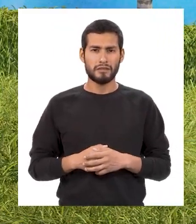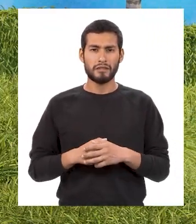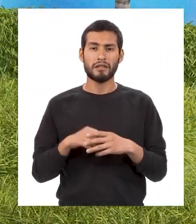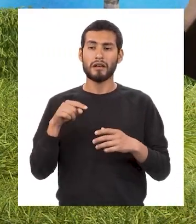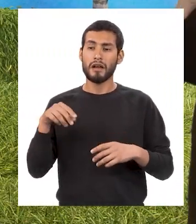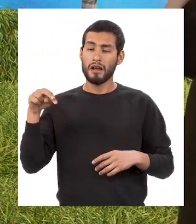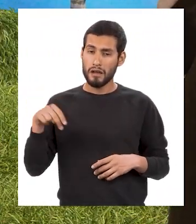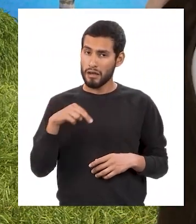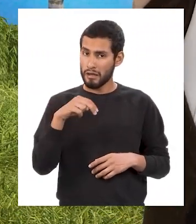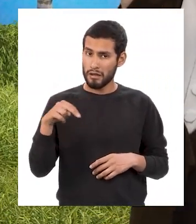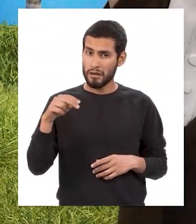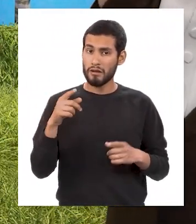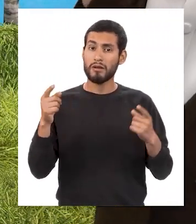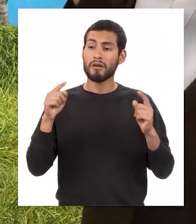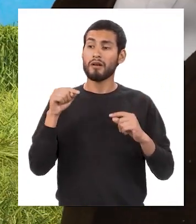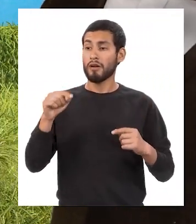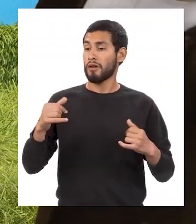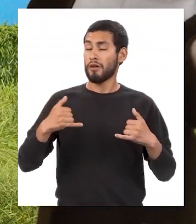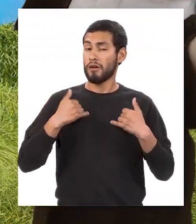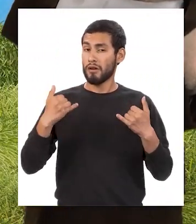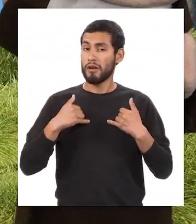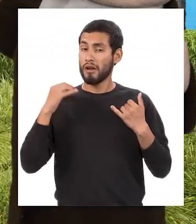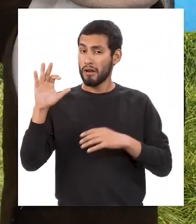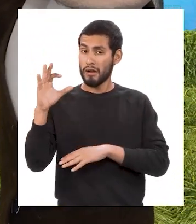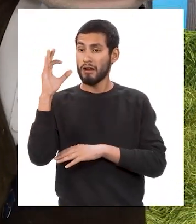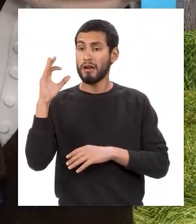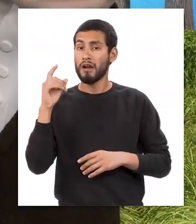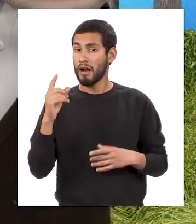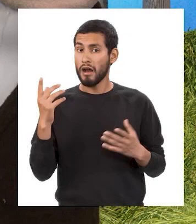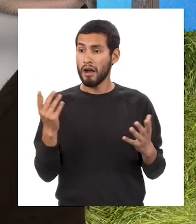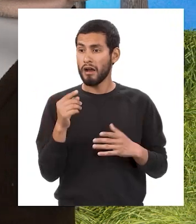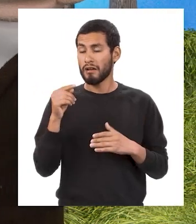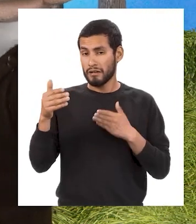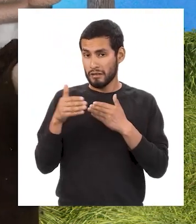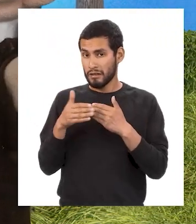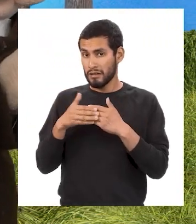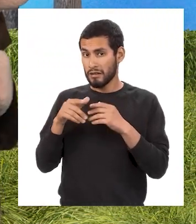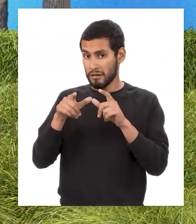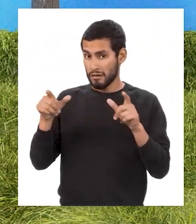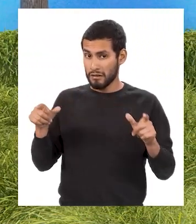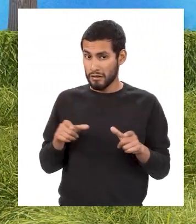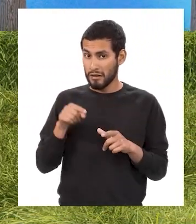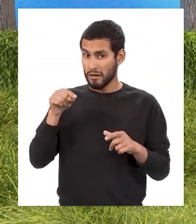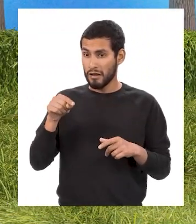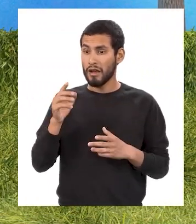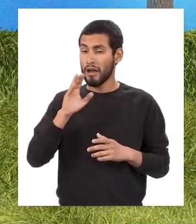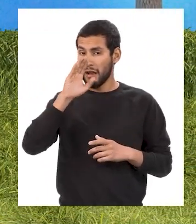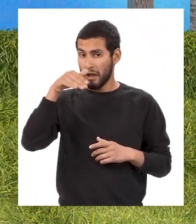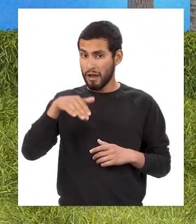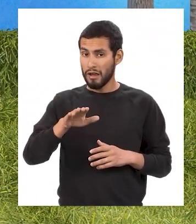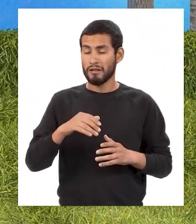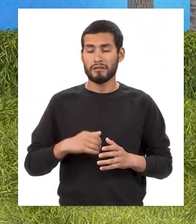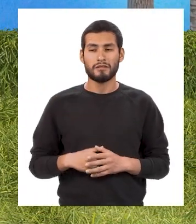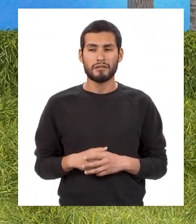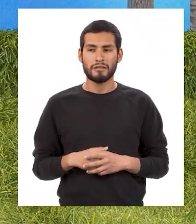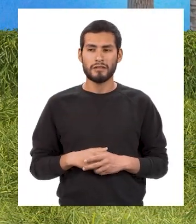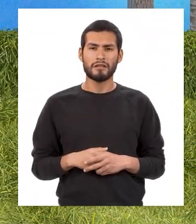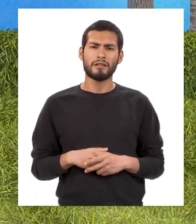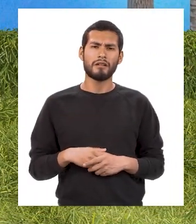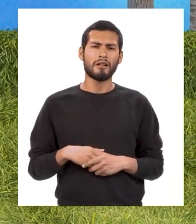Fueron entonces caminando, cuando el joven francés encontró, cerca de donde estaban, un